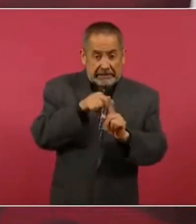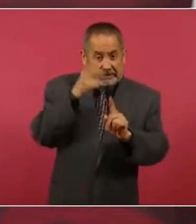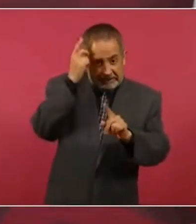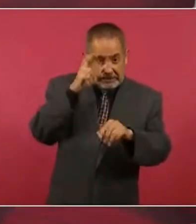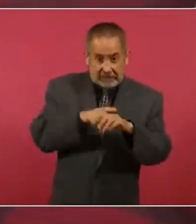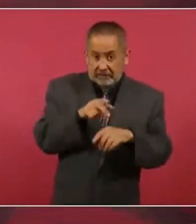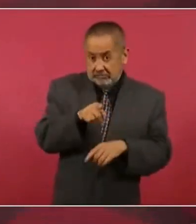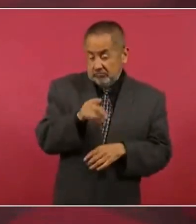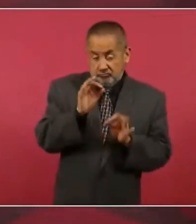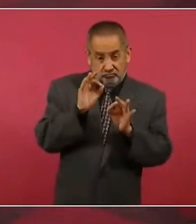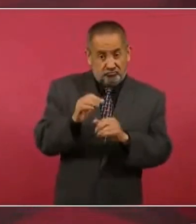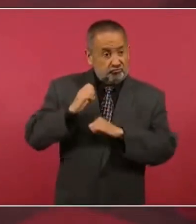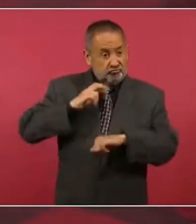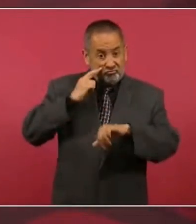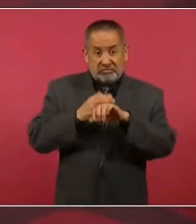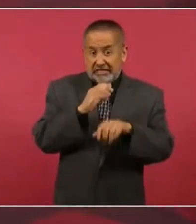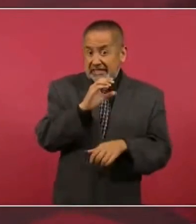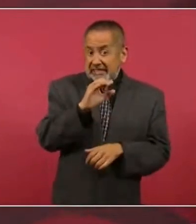del CISEN.